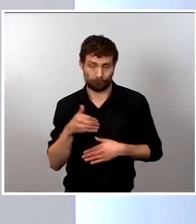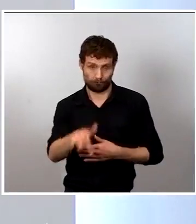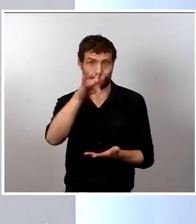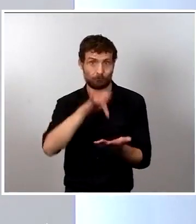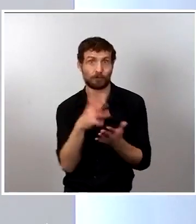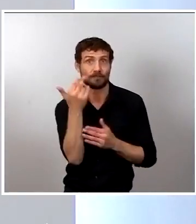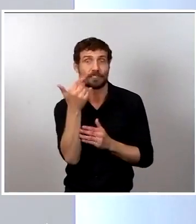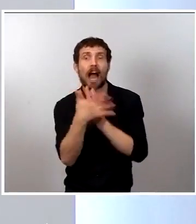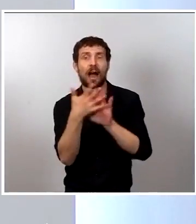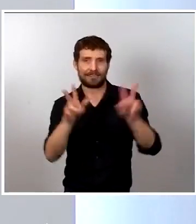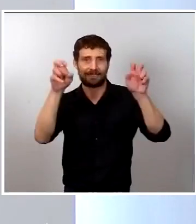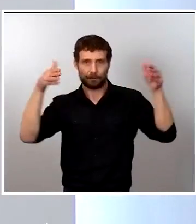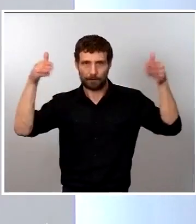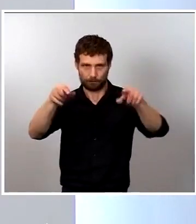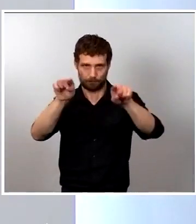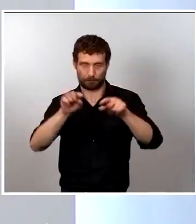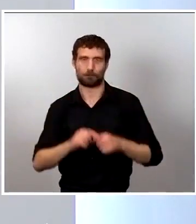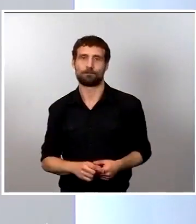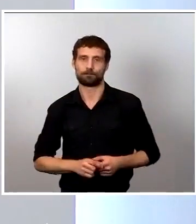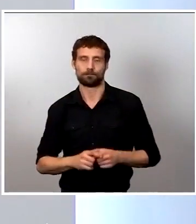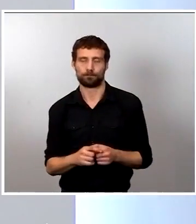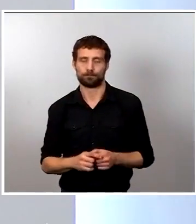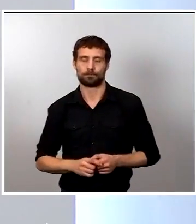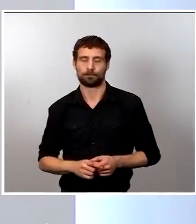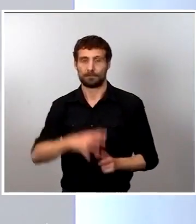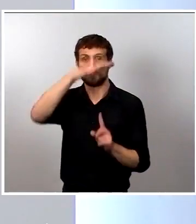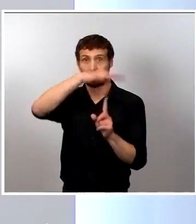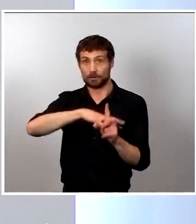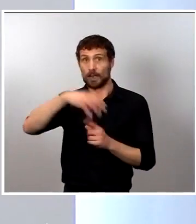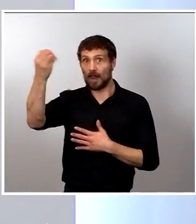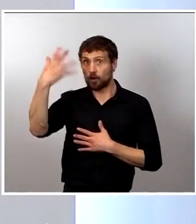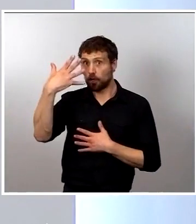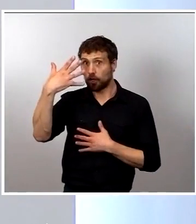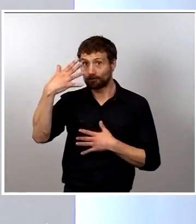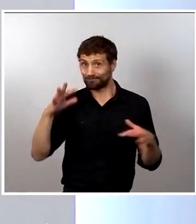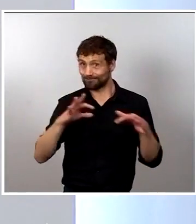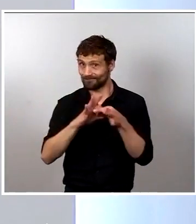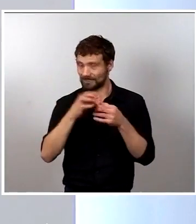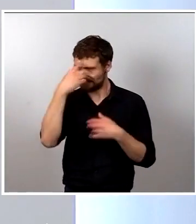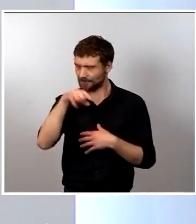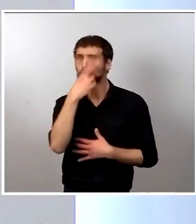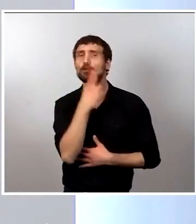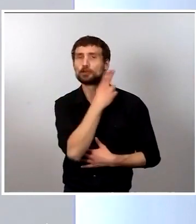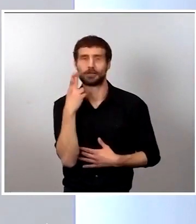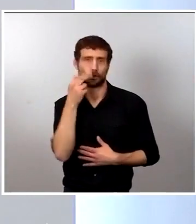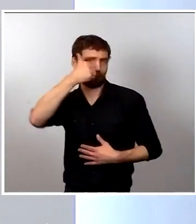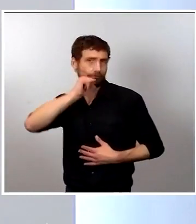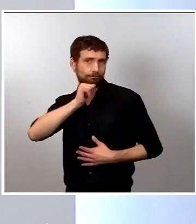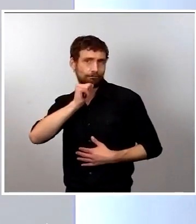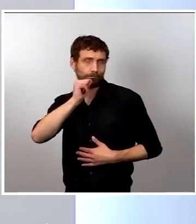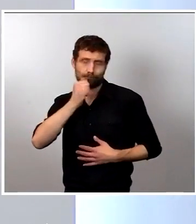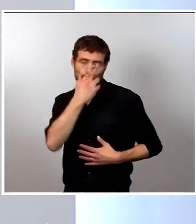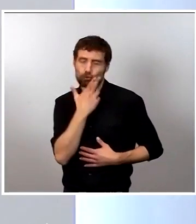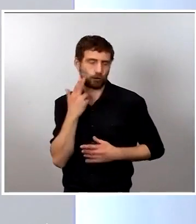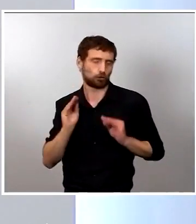Isabel Rodríguez, portavoz del Gobierno, ha apuntado que esta ley reconoce el ejercicio de las libertades, de los derechos fundamentales y busca